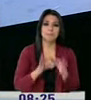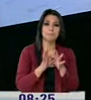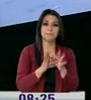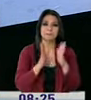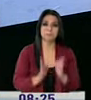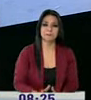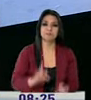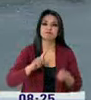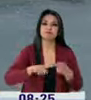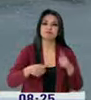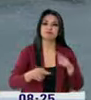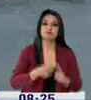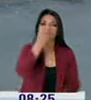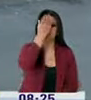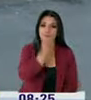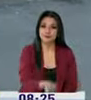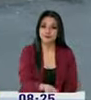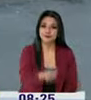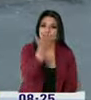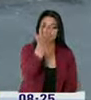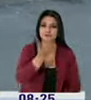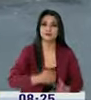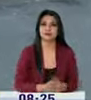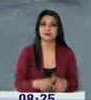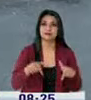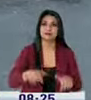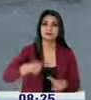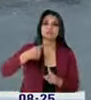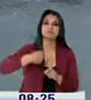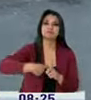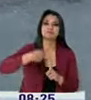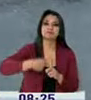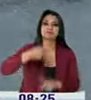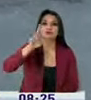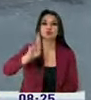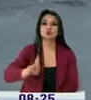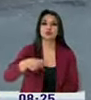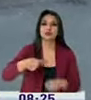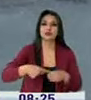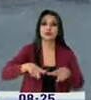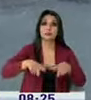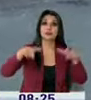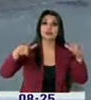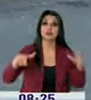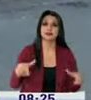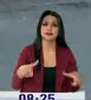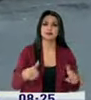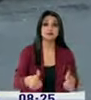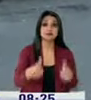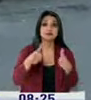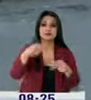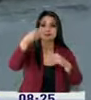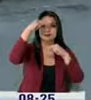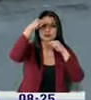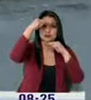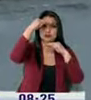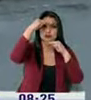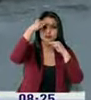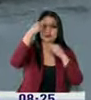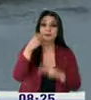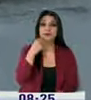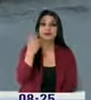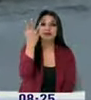Roberto, amigos, que tengan un excelente día. Estamos aquí en el mercado mayorista en el sur de la capital con muy buenas noticias para cerca de